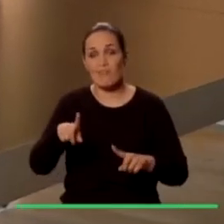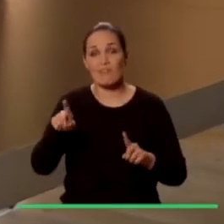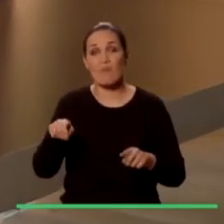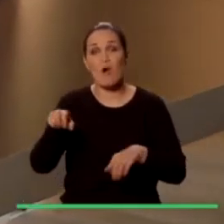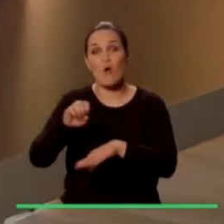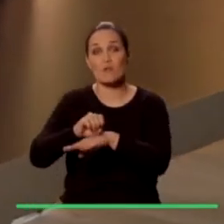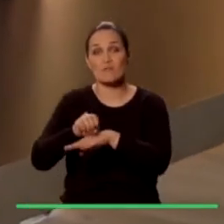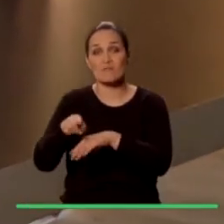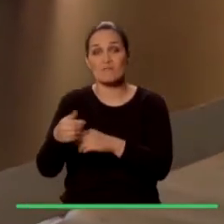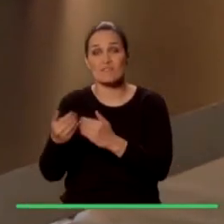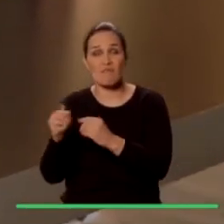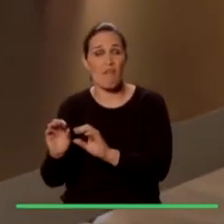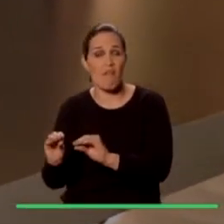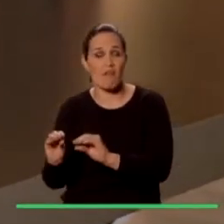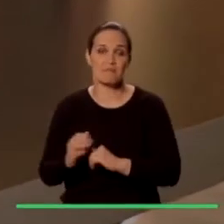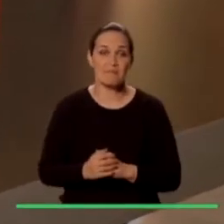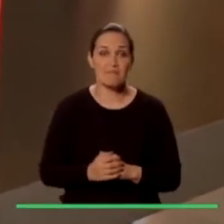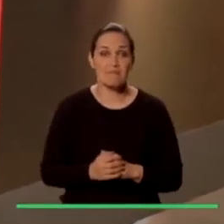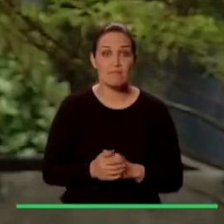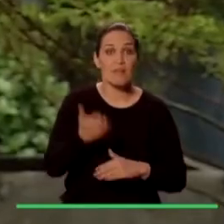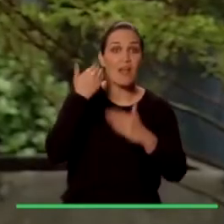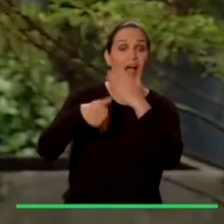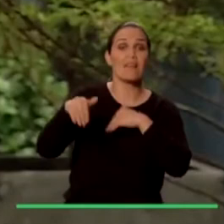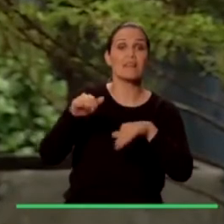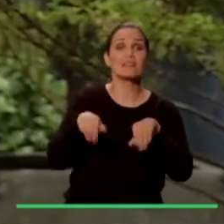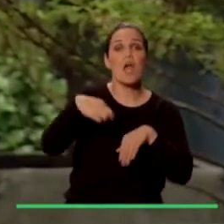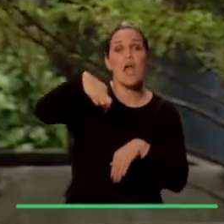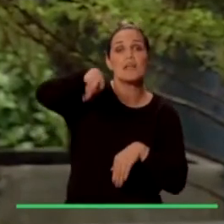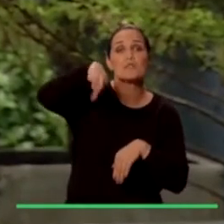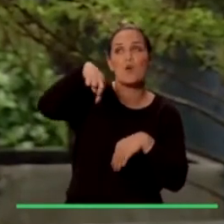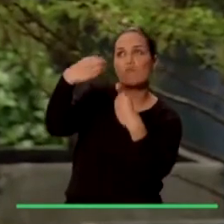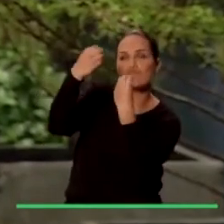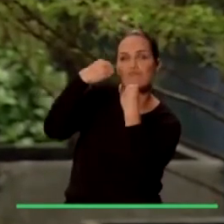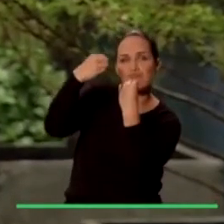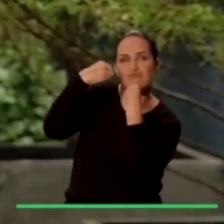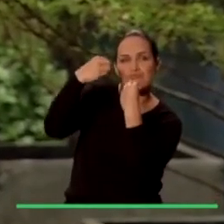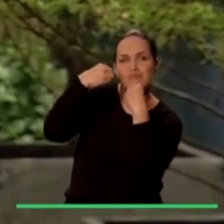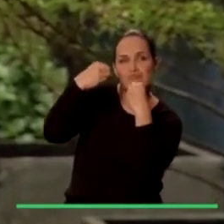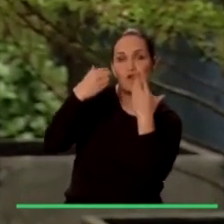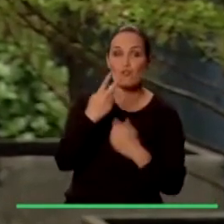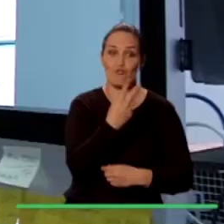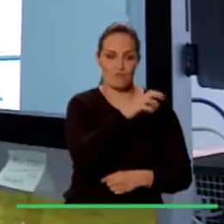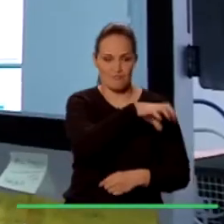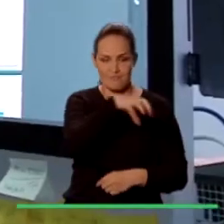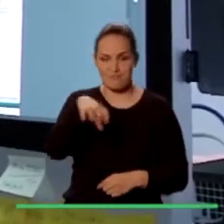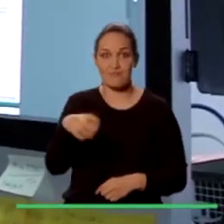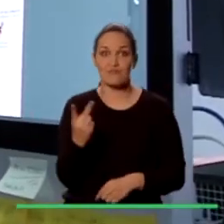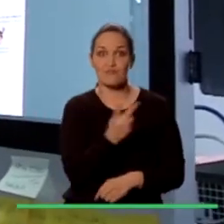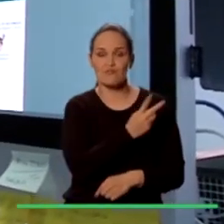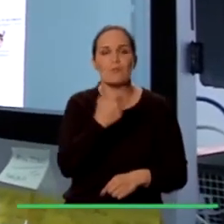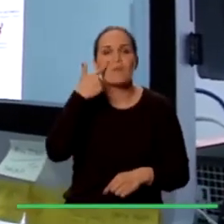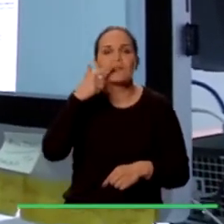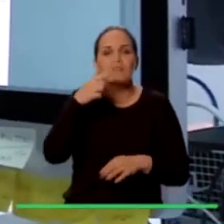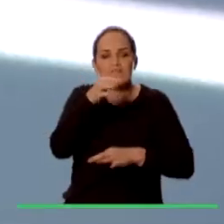Es la organización Sombrilla que ha tenido muchos programas. Estuvieron las escuelas radiofónicas y Radio Sutatensa. Entonces ACPO